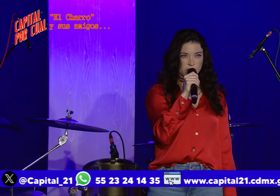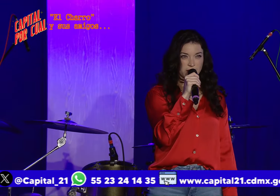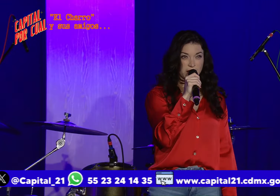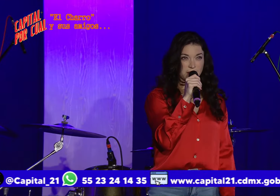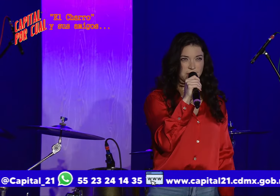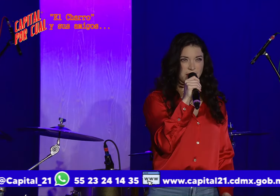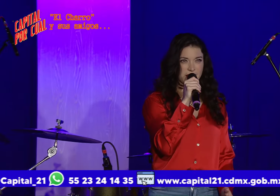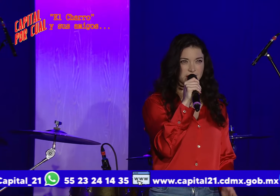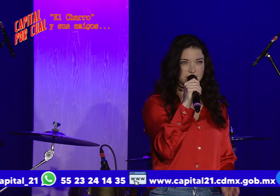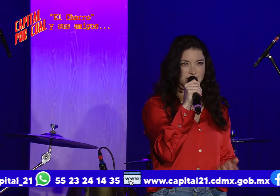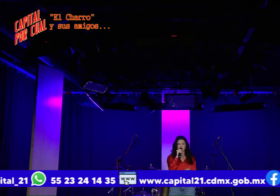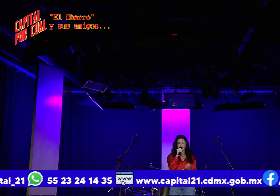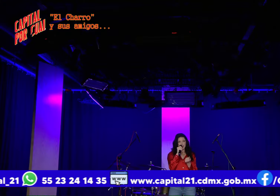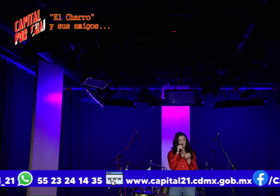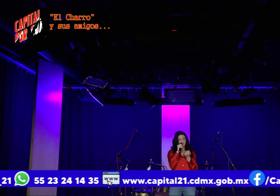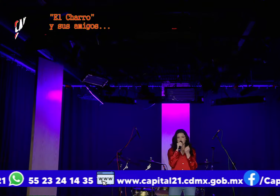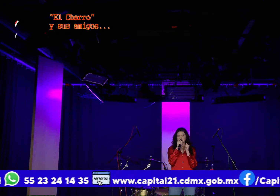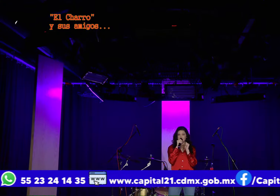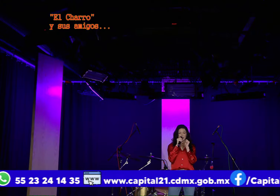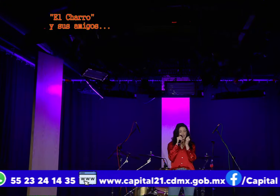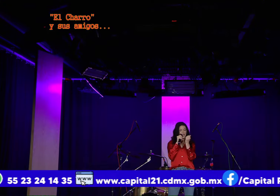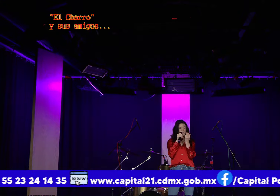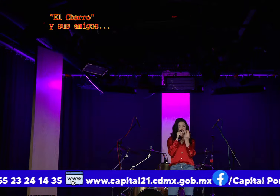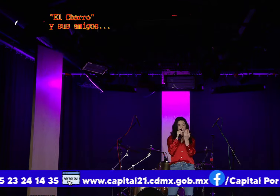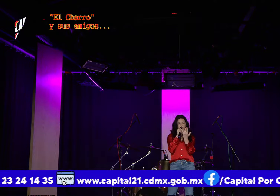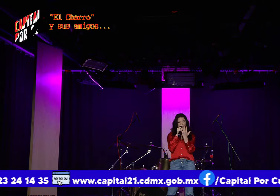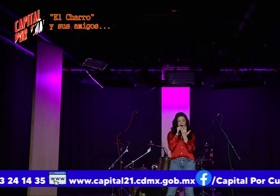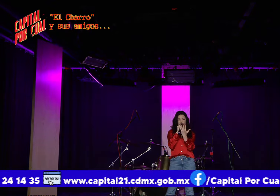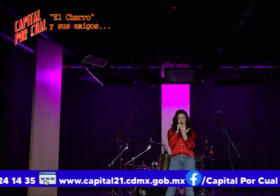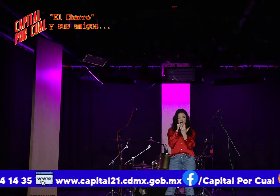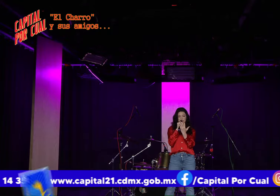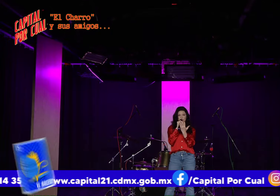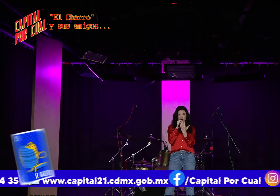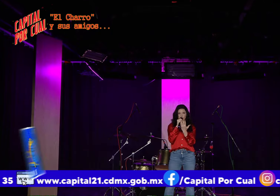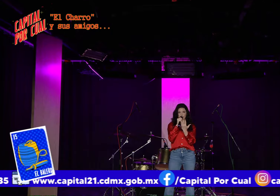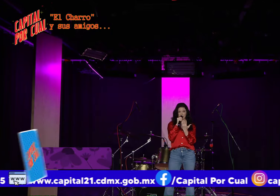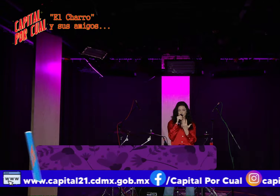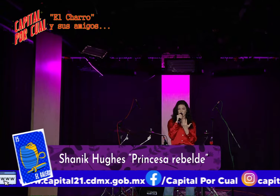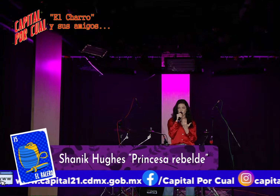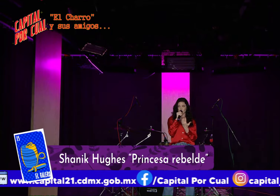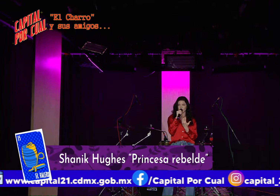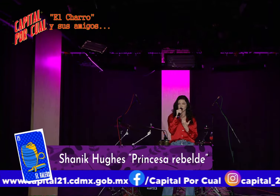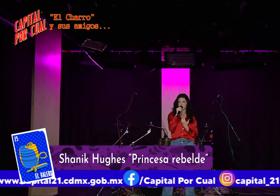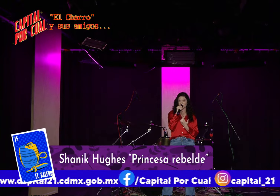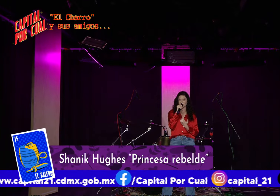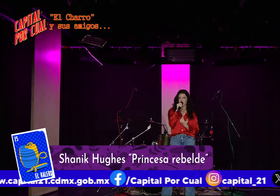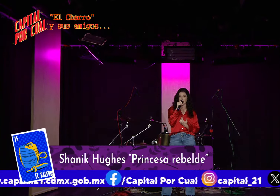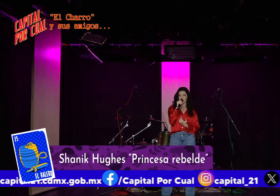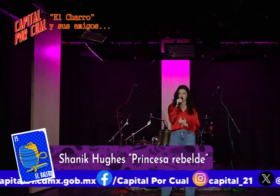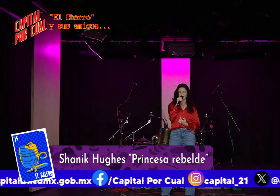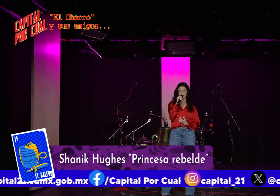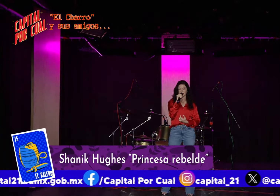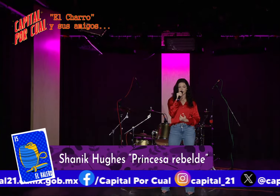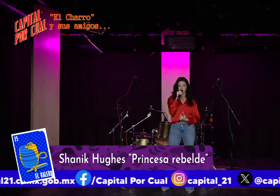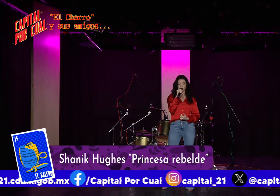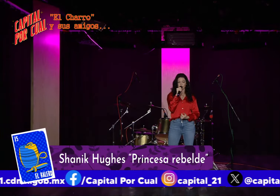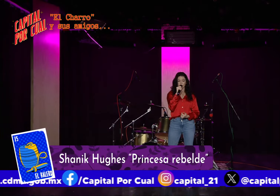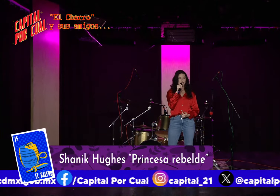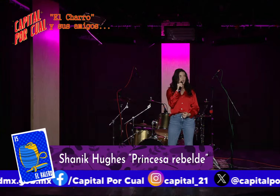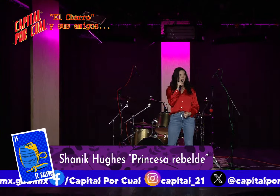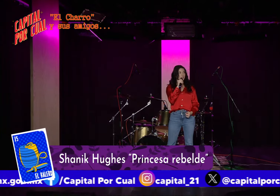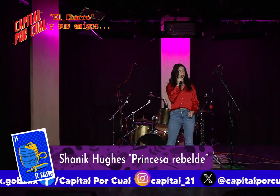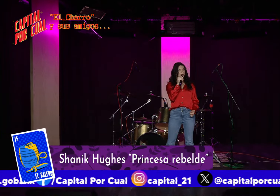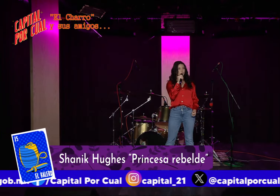Otro día más me mira al espejo y finjo que todo es normal y